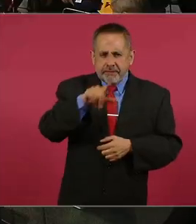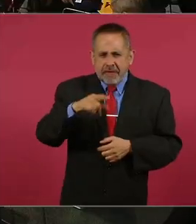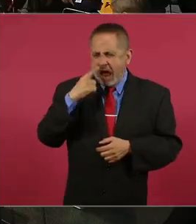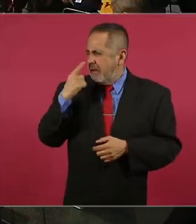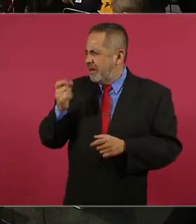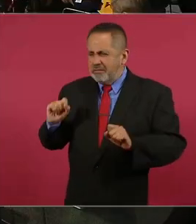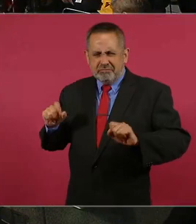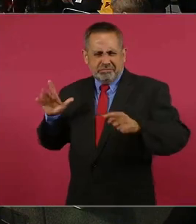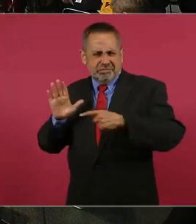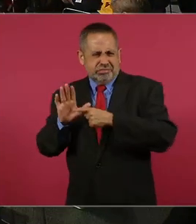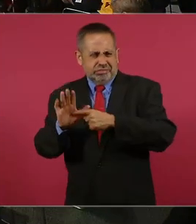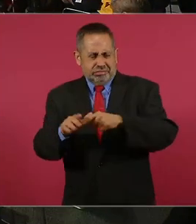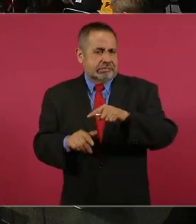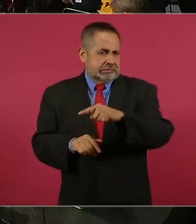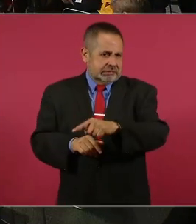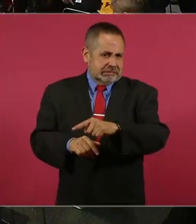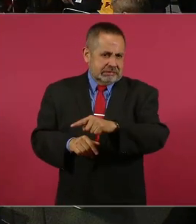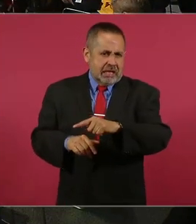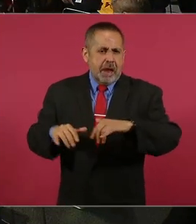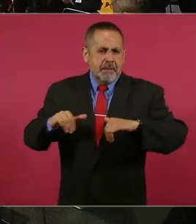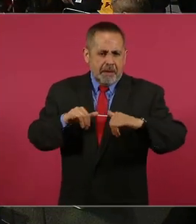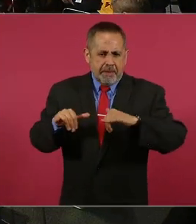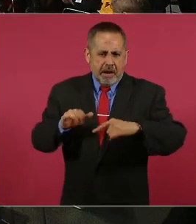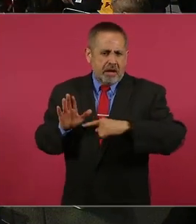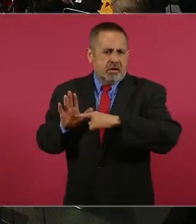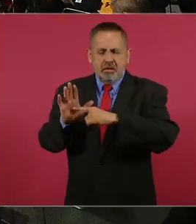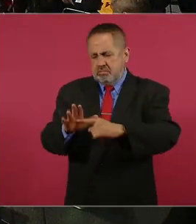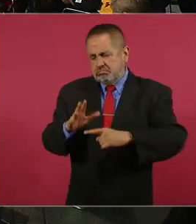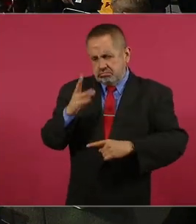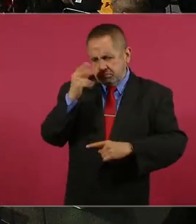pones el mapa.